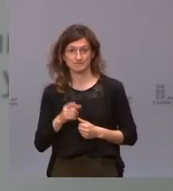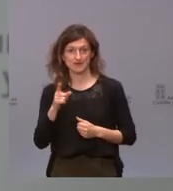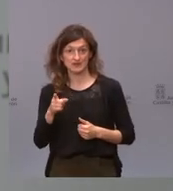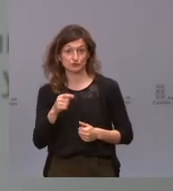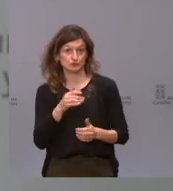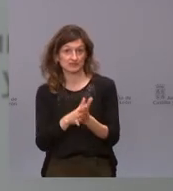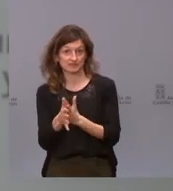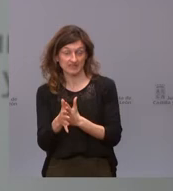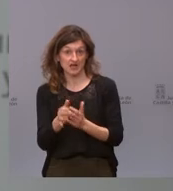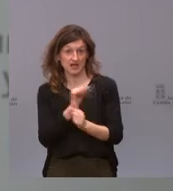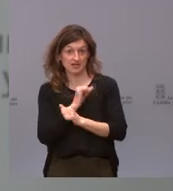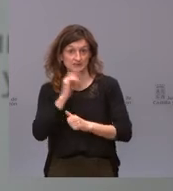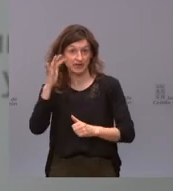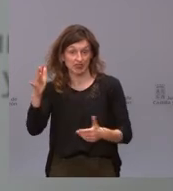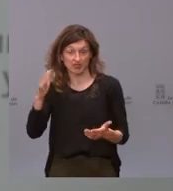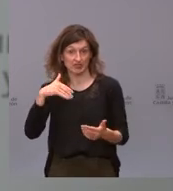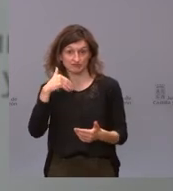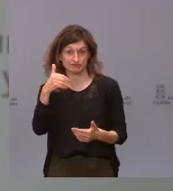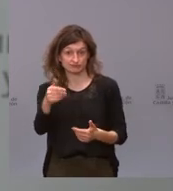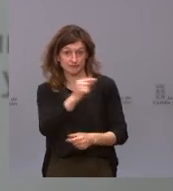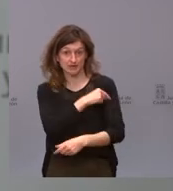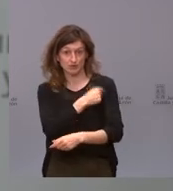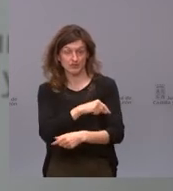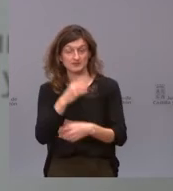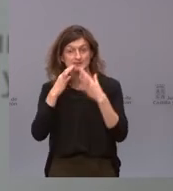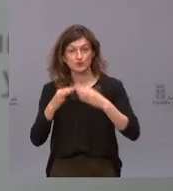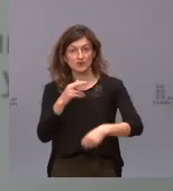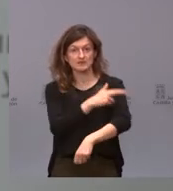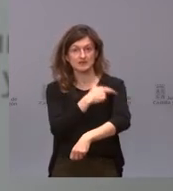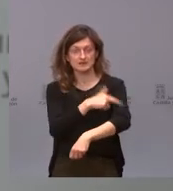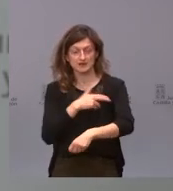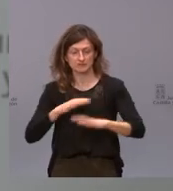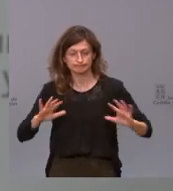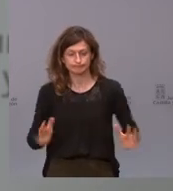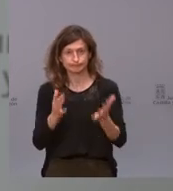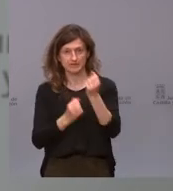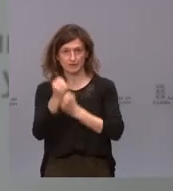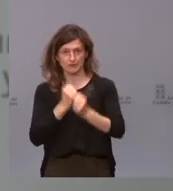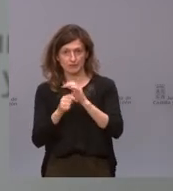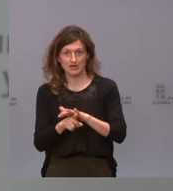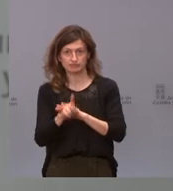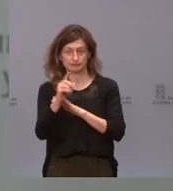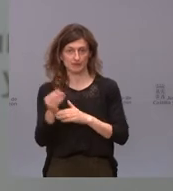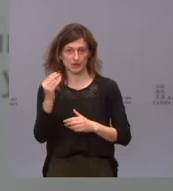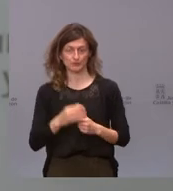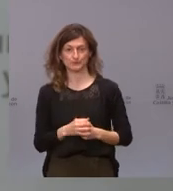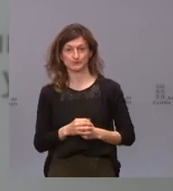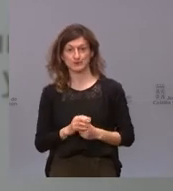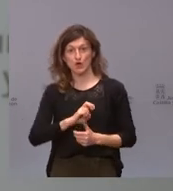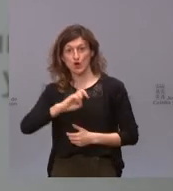la vacunación y esa seguridad sanitaria nos permitirá la reactivación económica cual es el otro